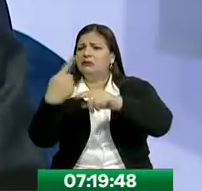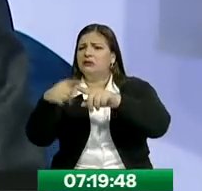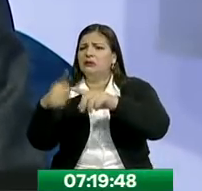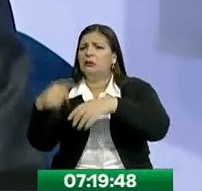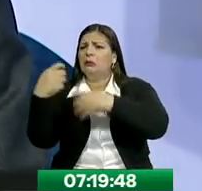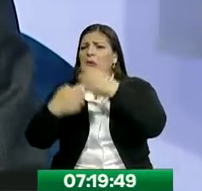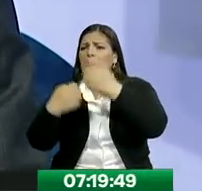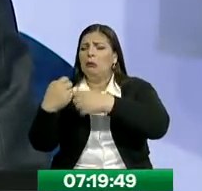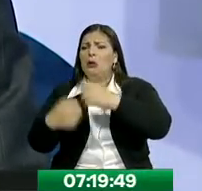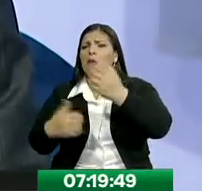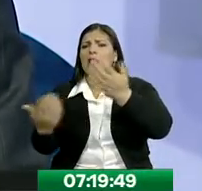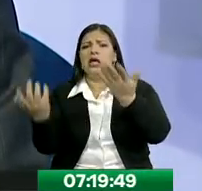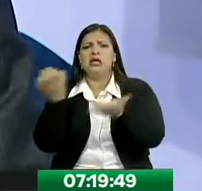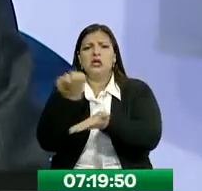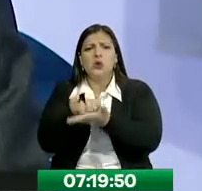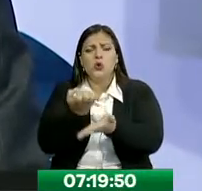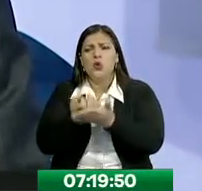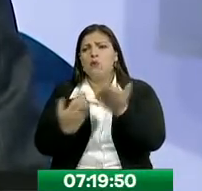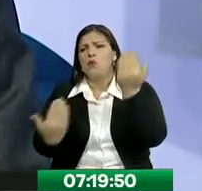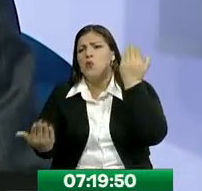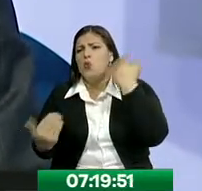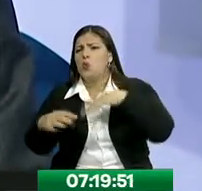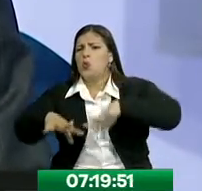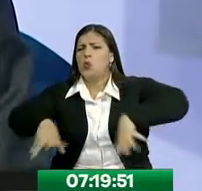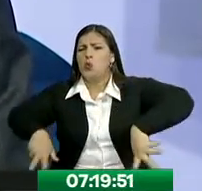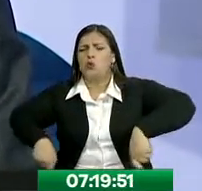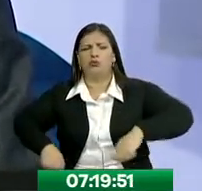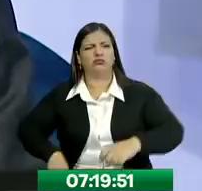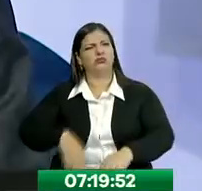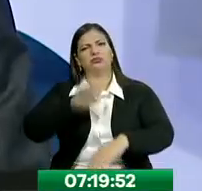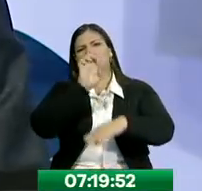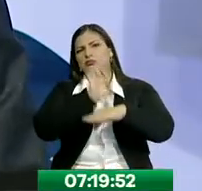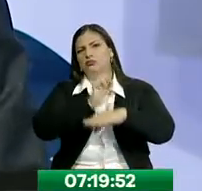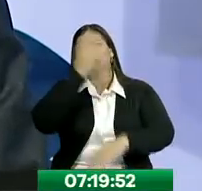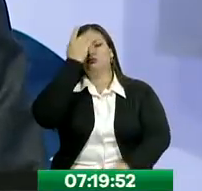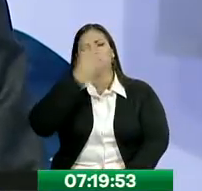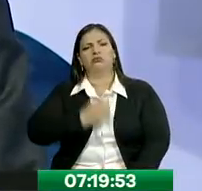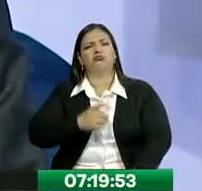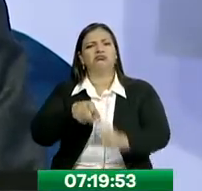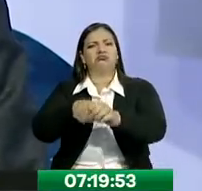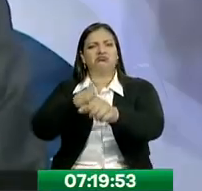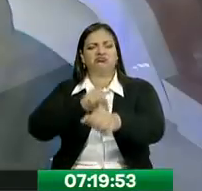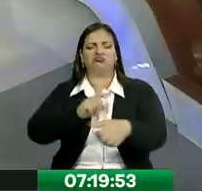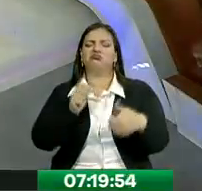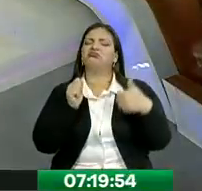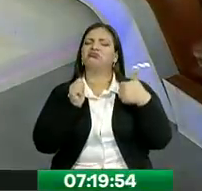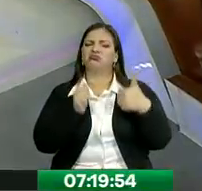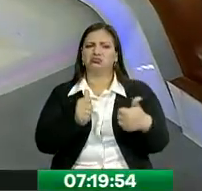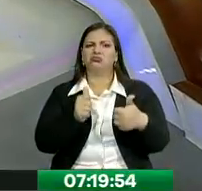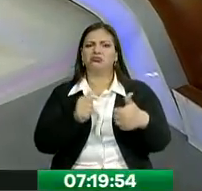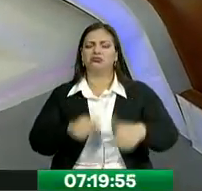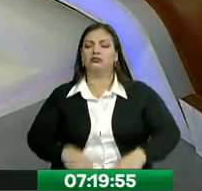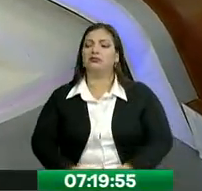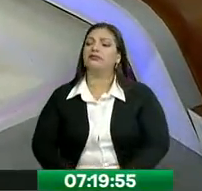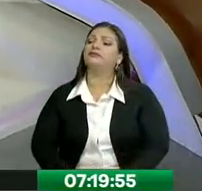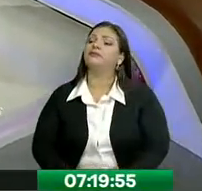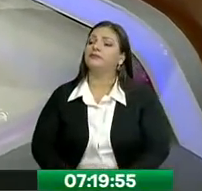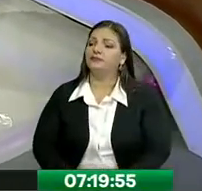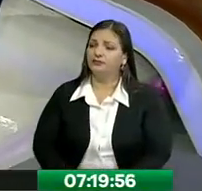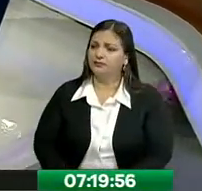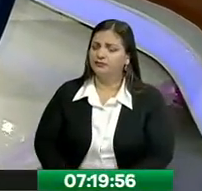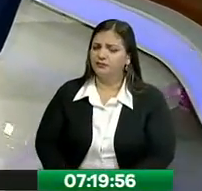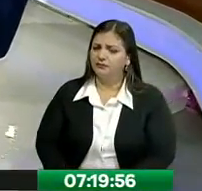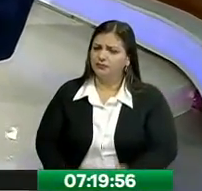corrupción. Así que el salirnos del ALBA es bueno para todos y cada uno de los ecuatorianos. En ese sentido, debiéramos entonces dirigir nuestros